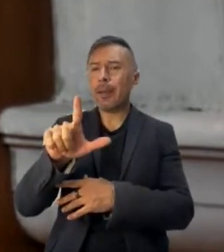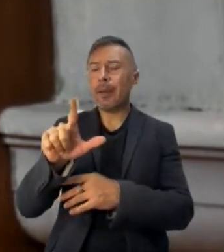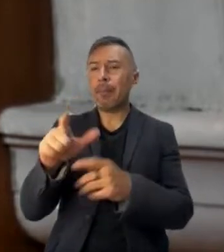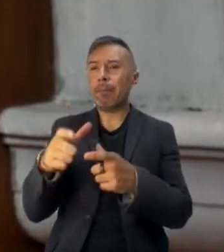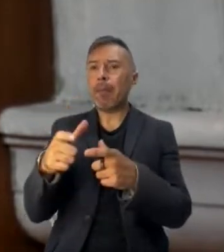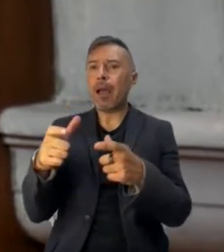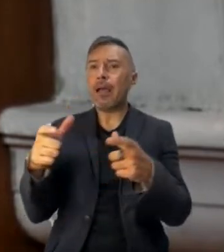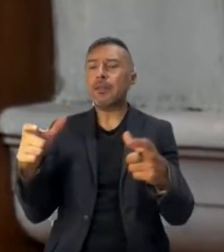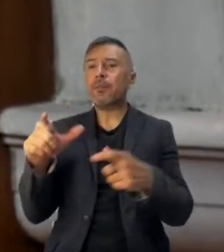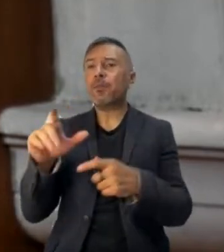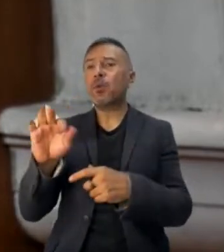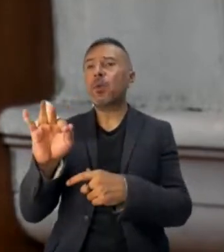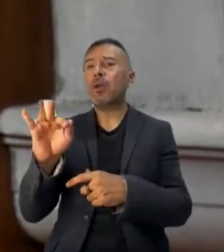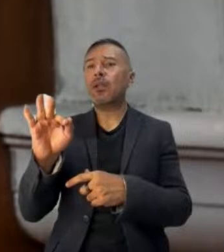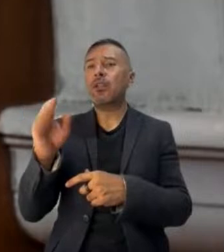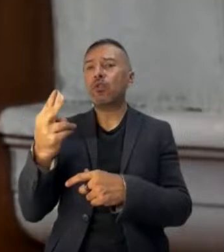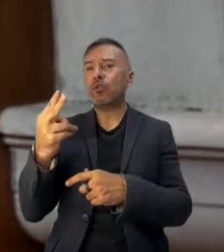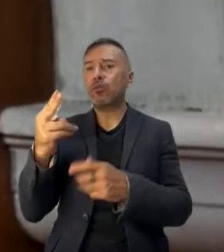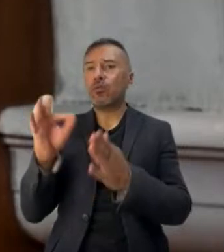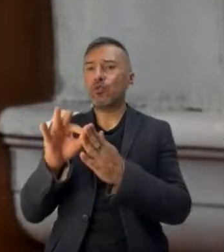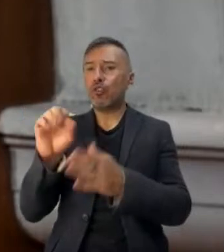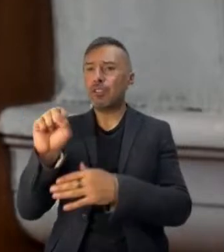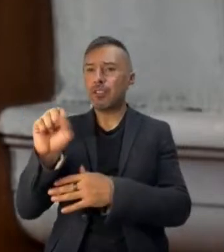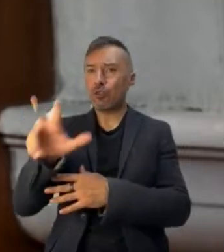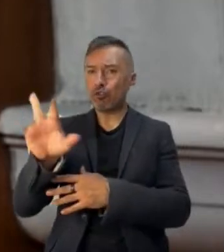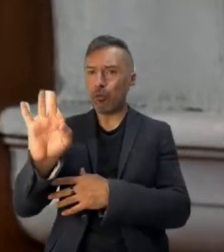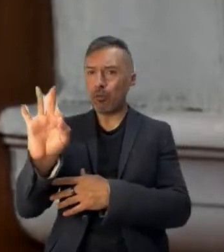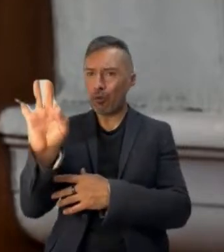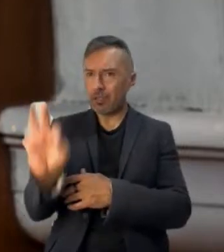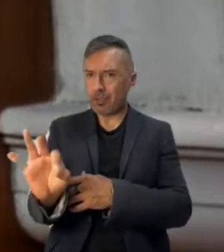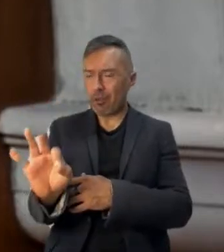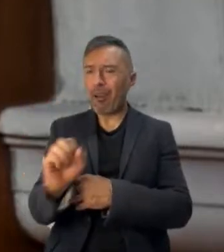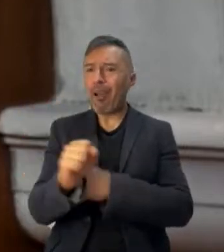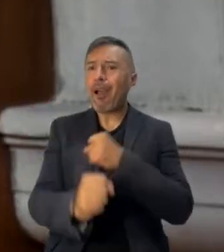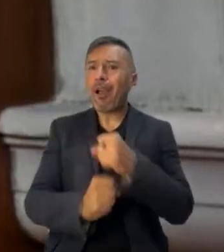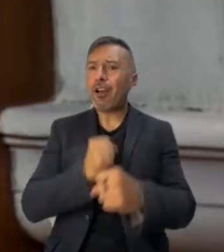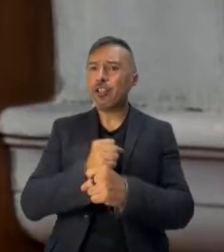42.88%. Y esto fue del 2018 al